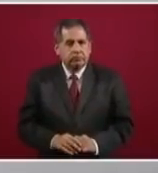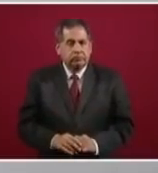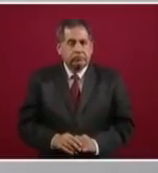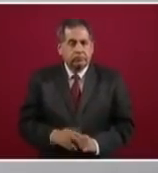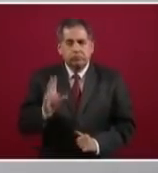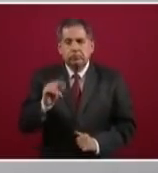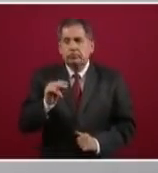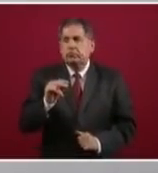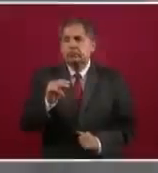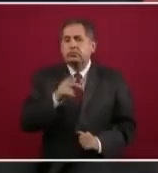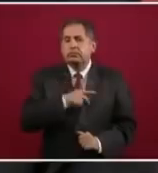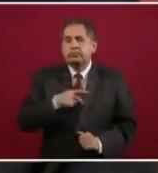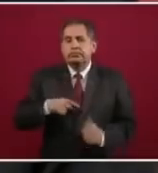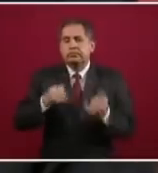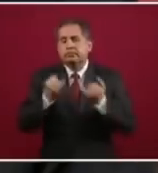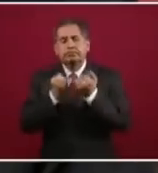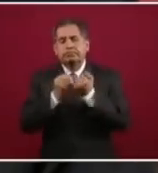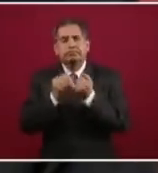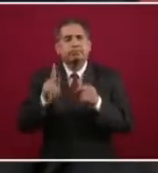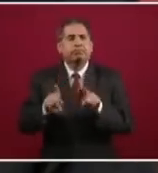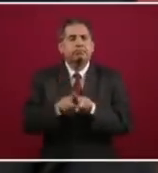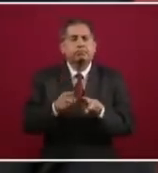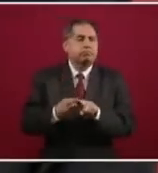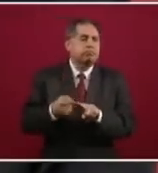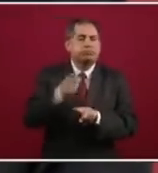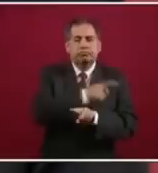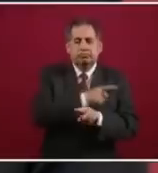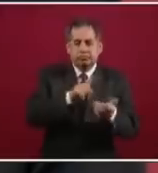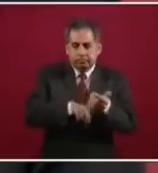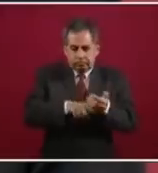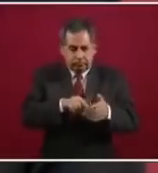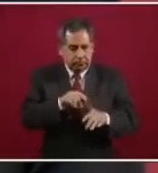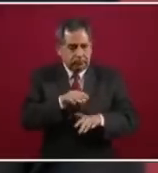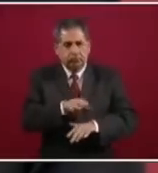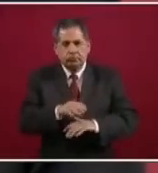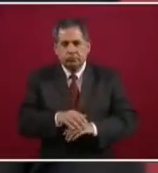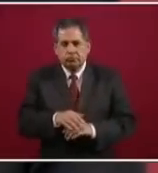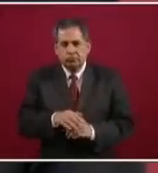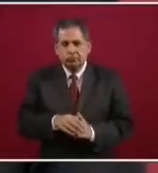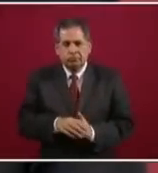que no vaya a pasar lo que sucedió en el caso de